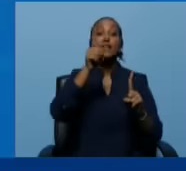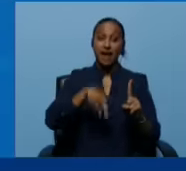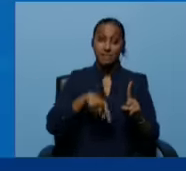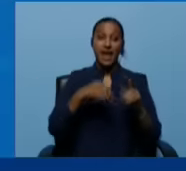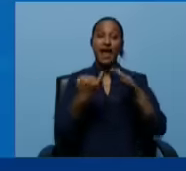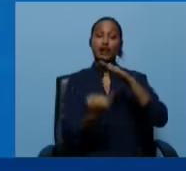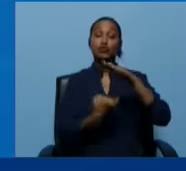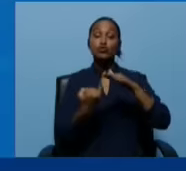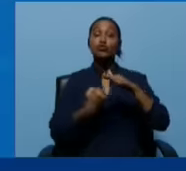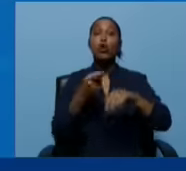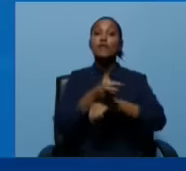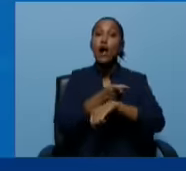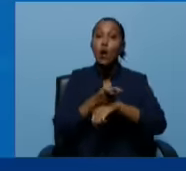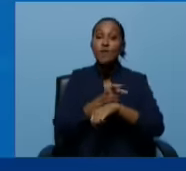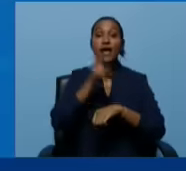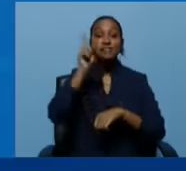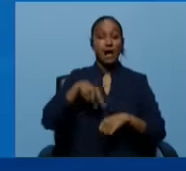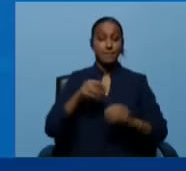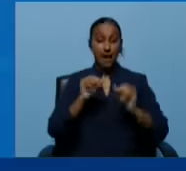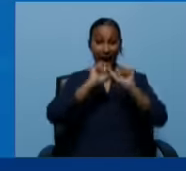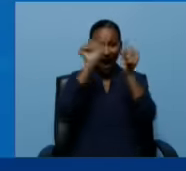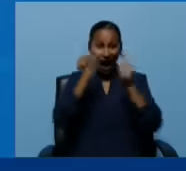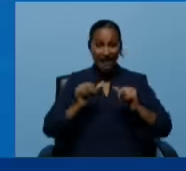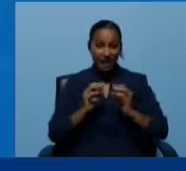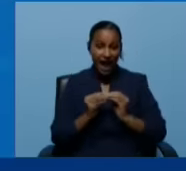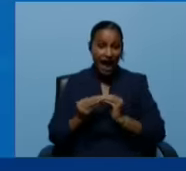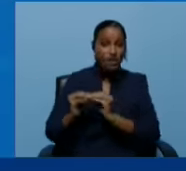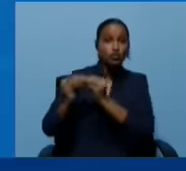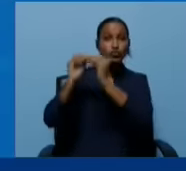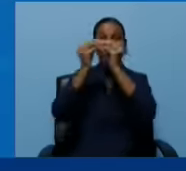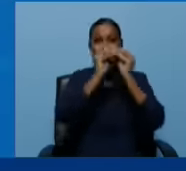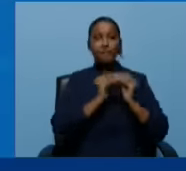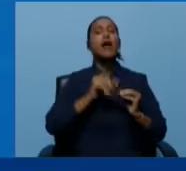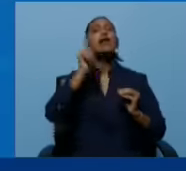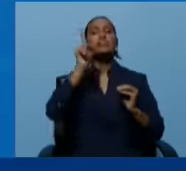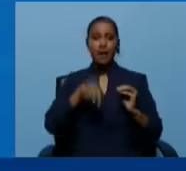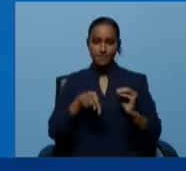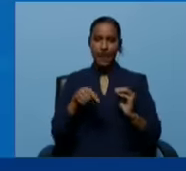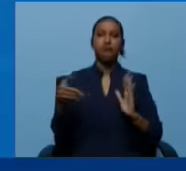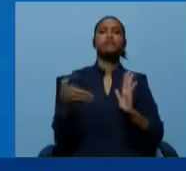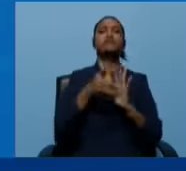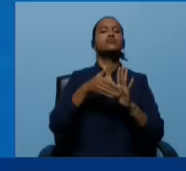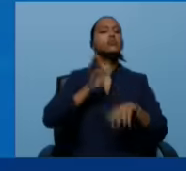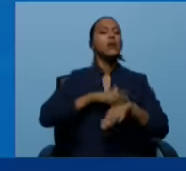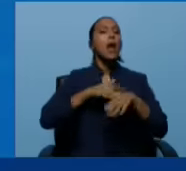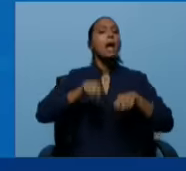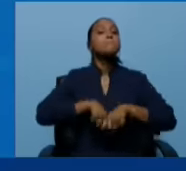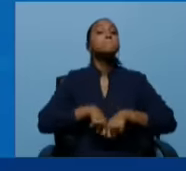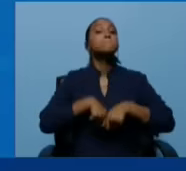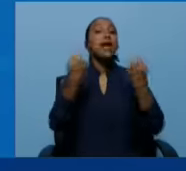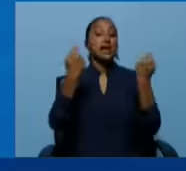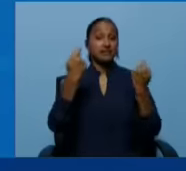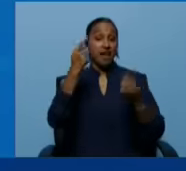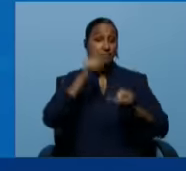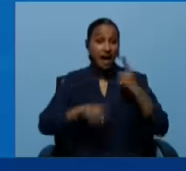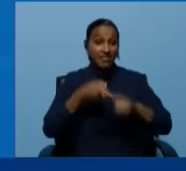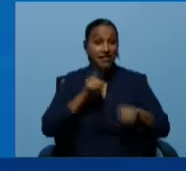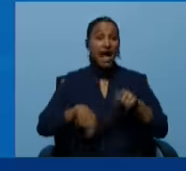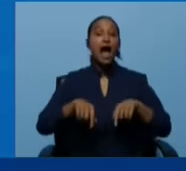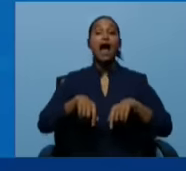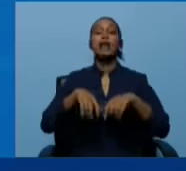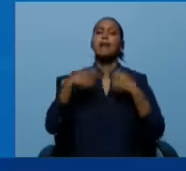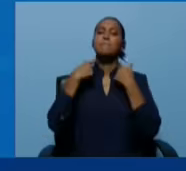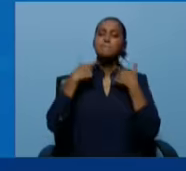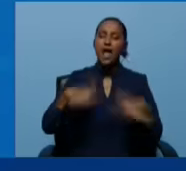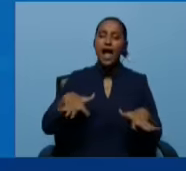y patrios que conforman la idiosincrasia venezolana, que causaron pérdidas humanas y materiales para crear